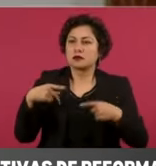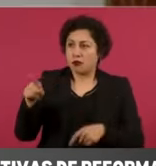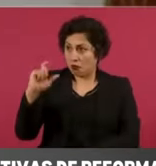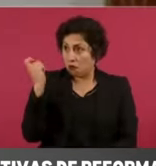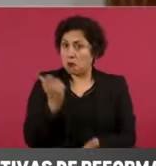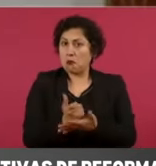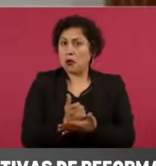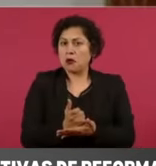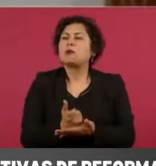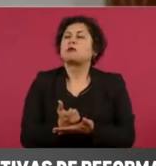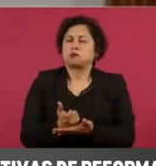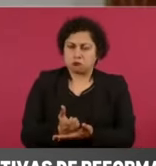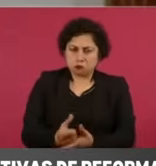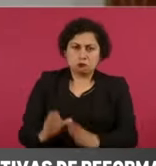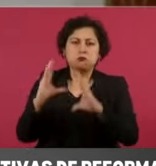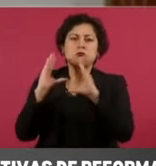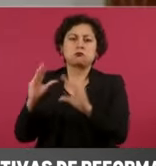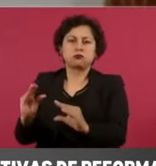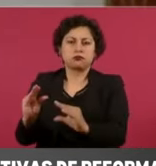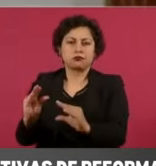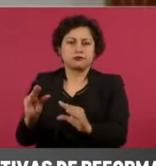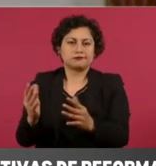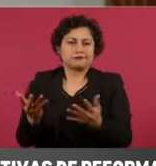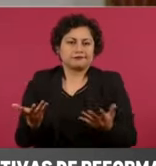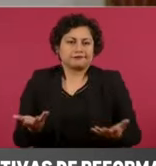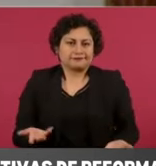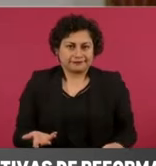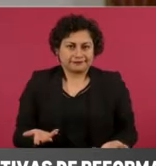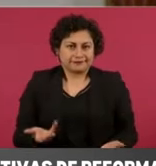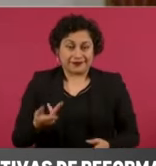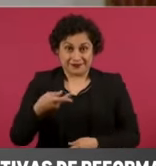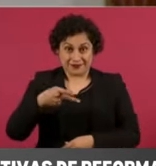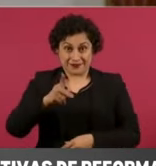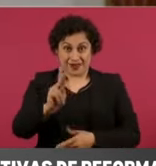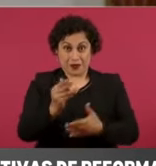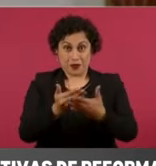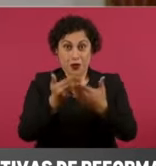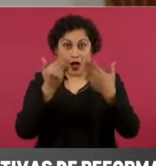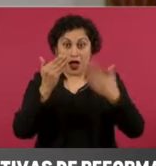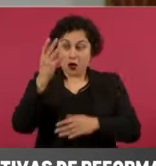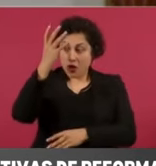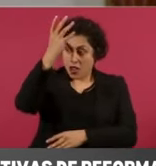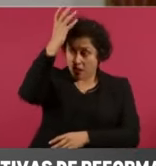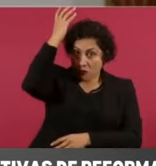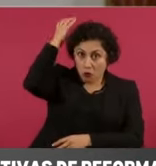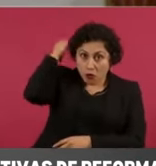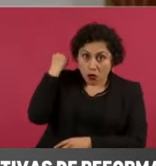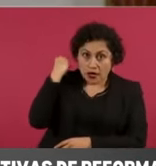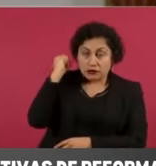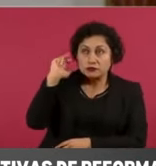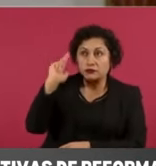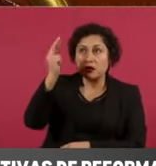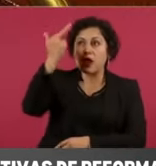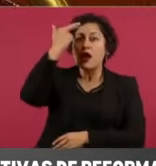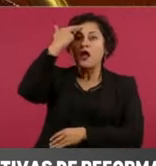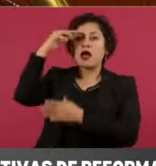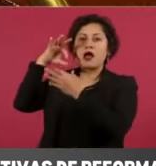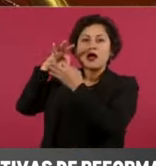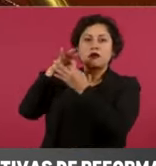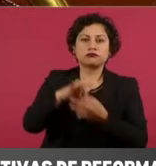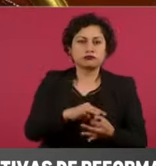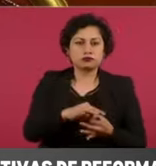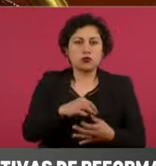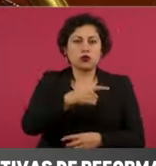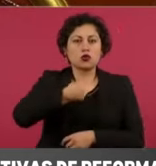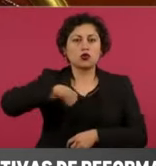Ahora, guiados por el anhelo de Morelos, estamos ocupándonos de 4 acciones